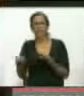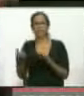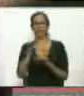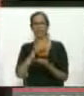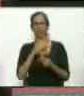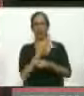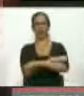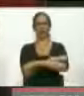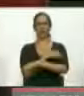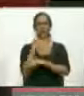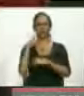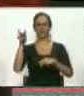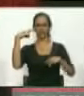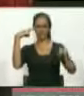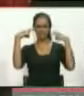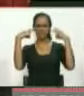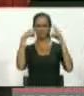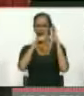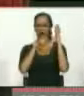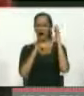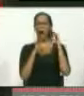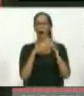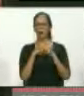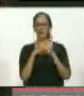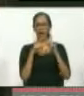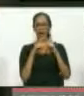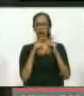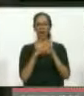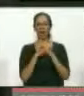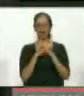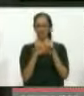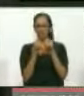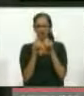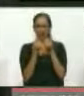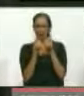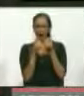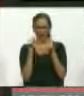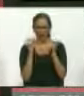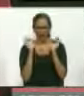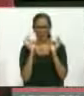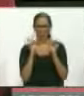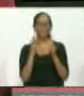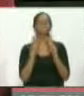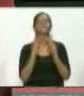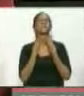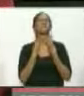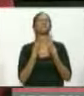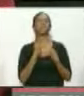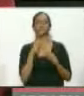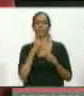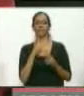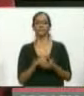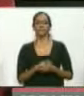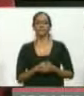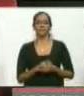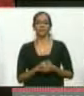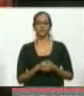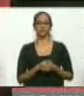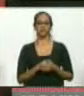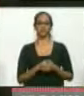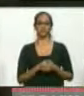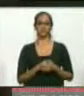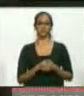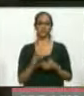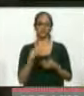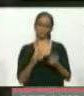yo sé que ustedes ven este programa pero con una especie de morbosidad política verdad pero yo